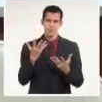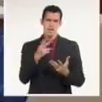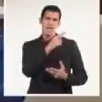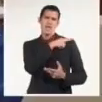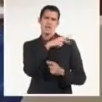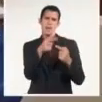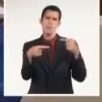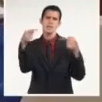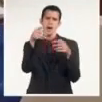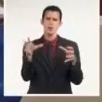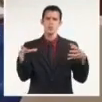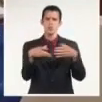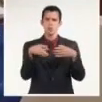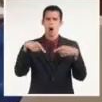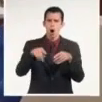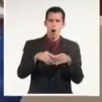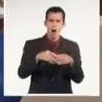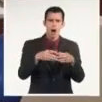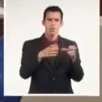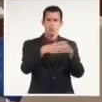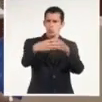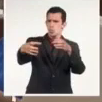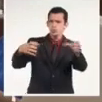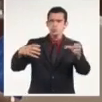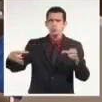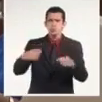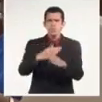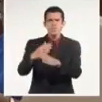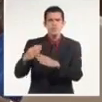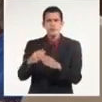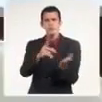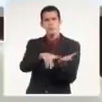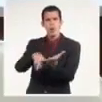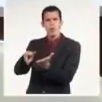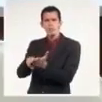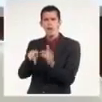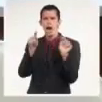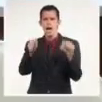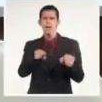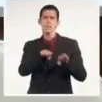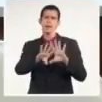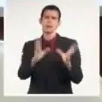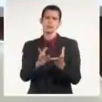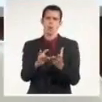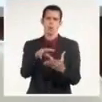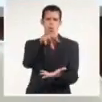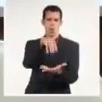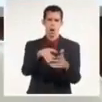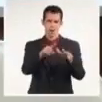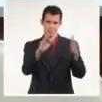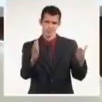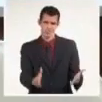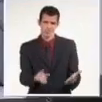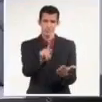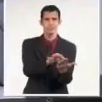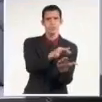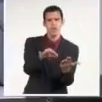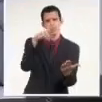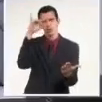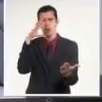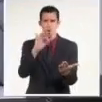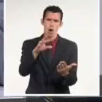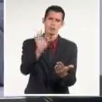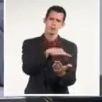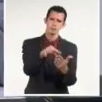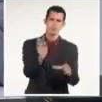actualmente se capacitan a quienes integran las mesas electorales y reiteró que el próximo domingo se realizará la prueba dinámica en el país